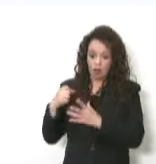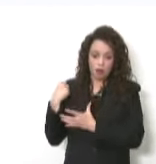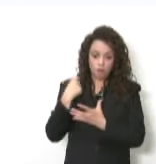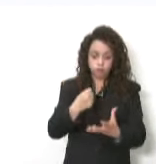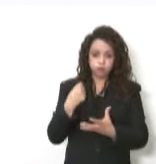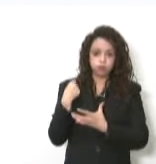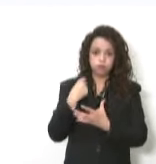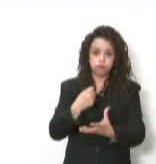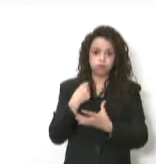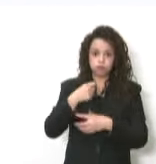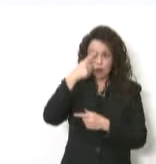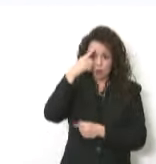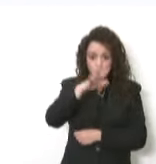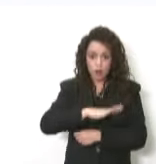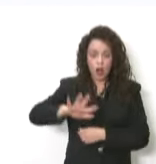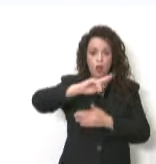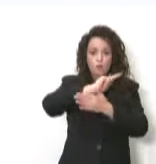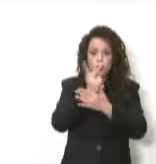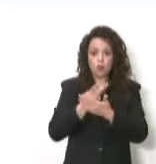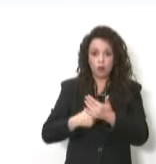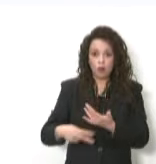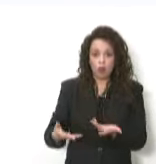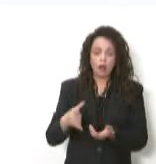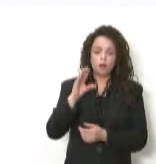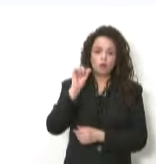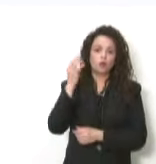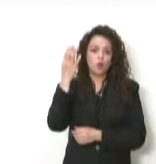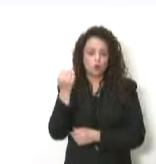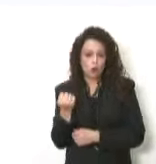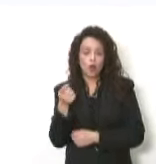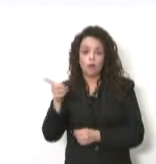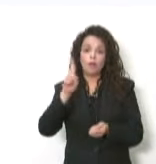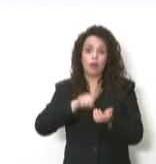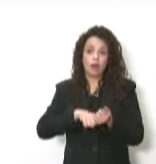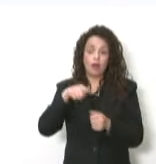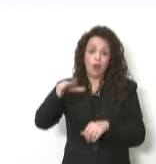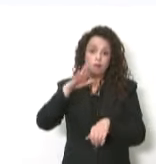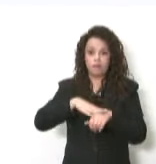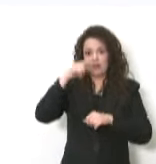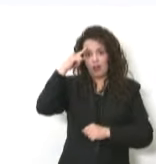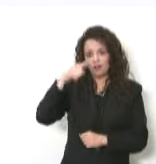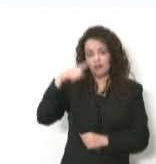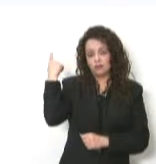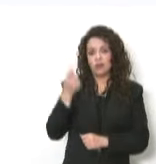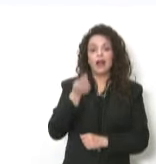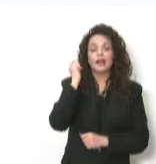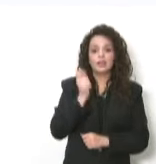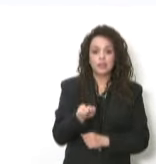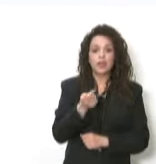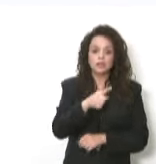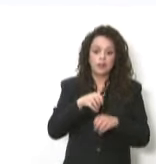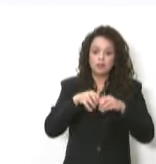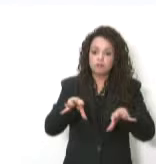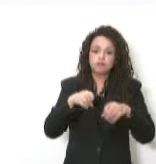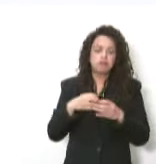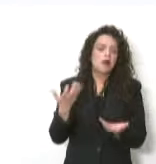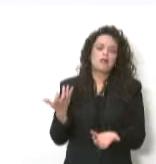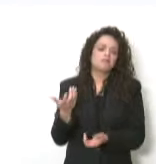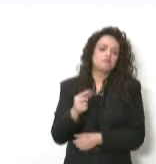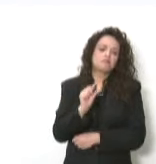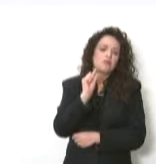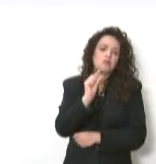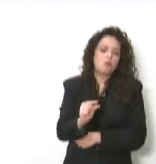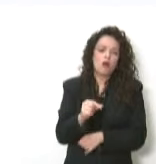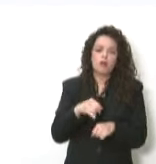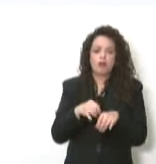traen 90.9. Hay que decir que, bueno, ellos tienen una facilidad, lo que tienen que publicar es muy poco, pero bueno, lo están